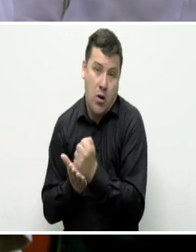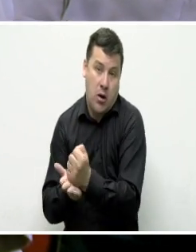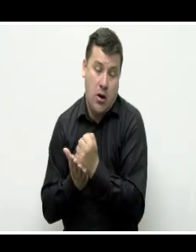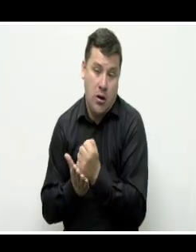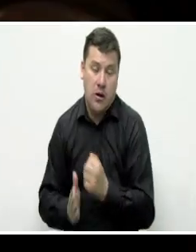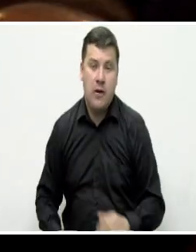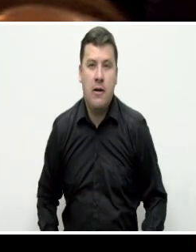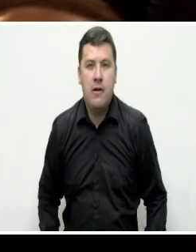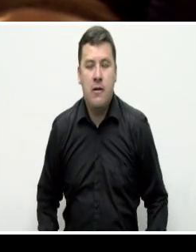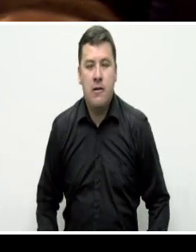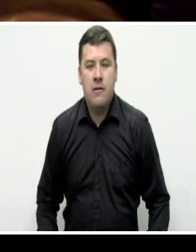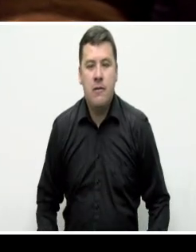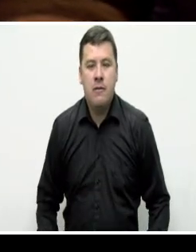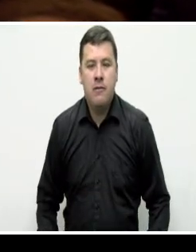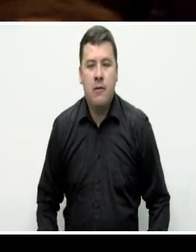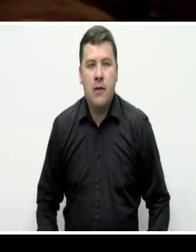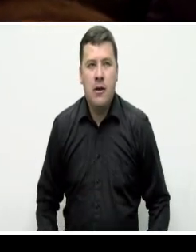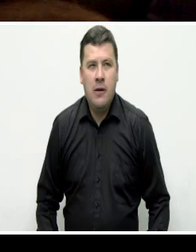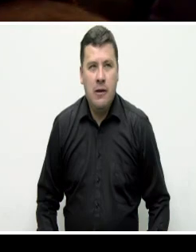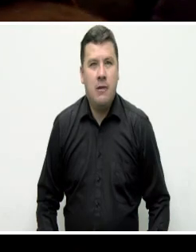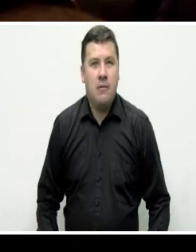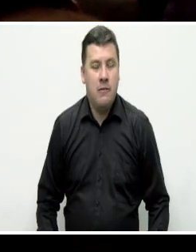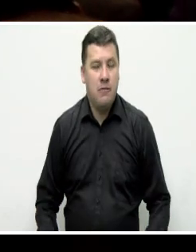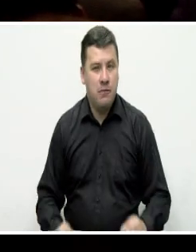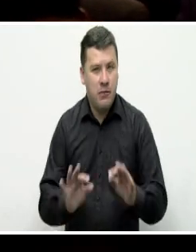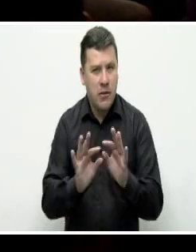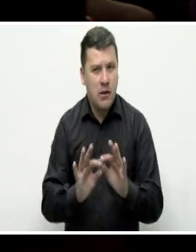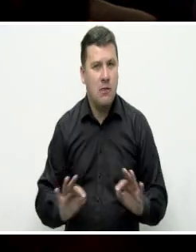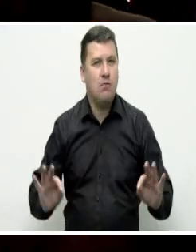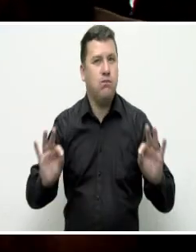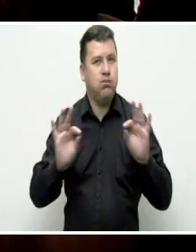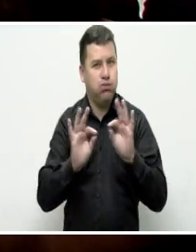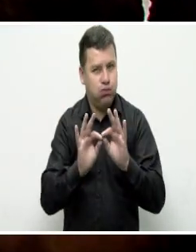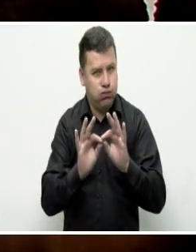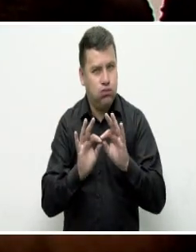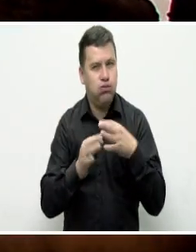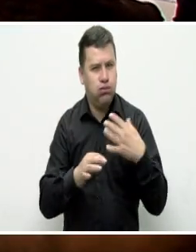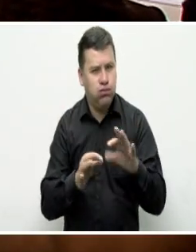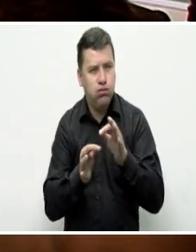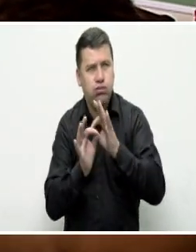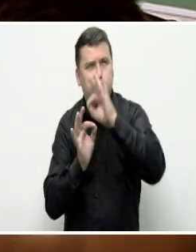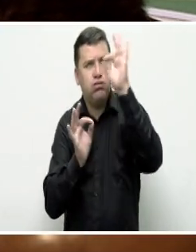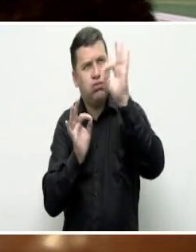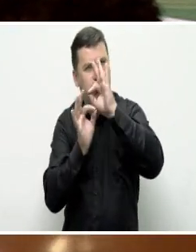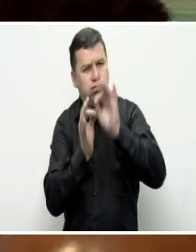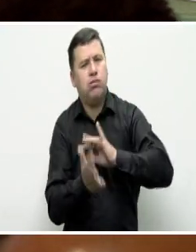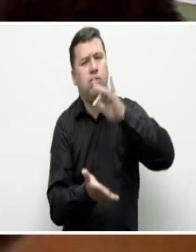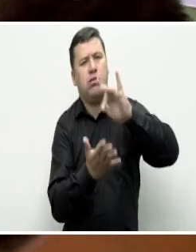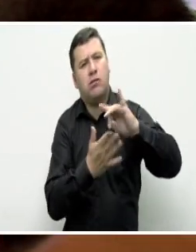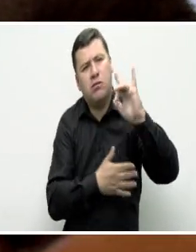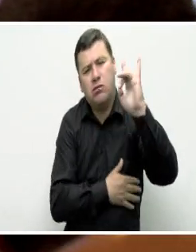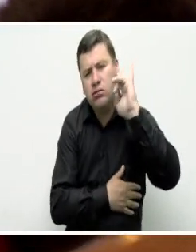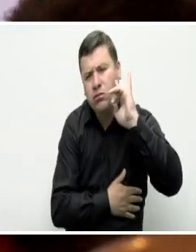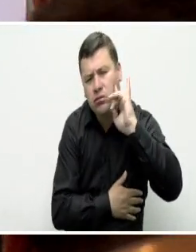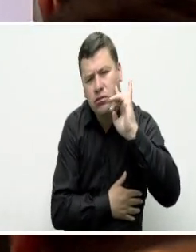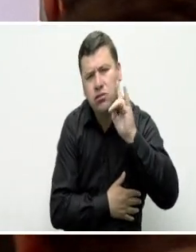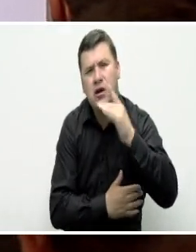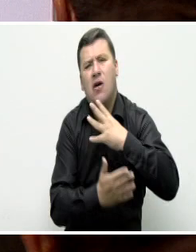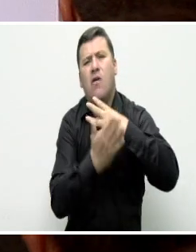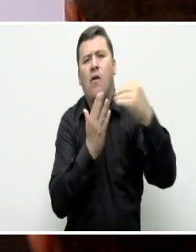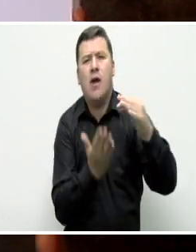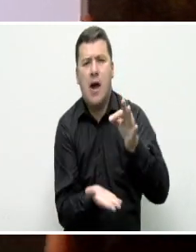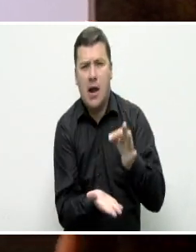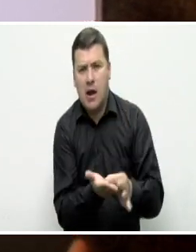máximo. ¿Qué tan importante ir a las regiones, escuchar a las personas que están fuera de la